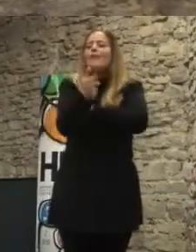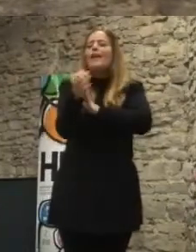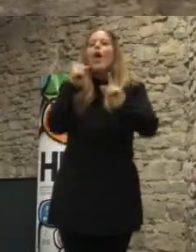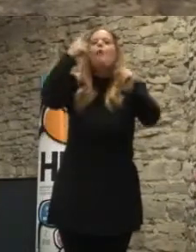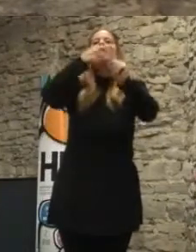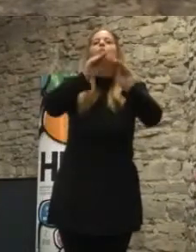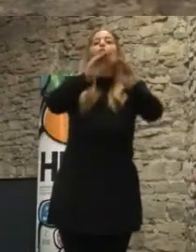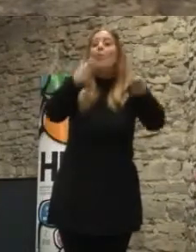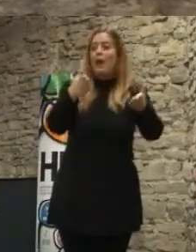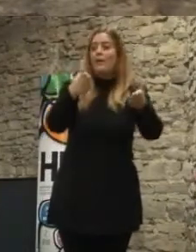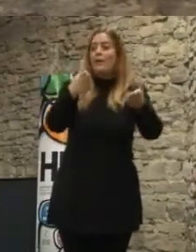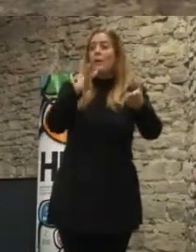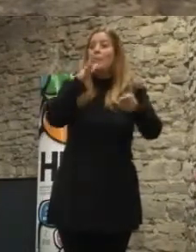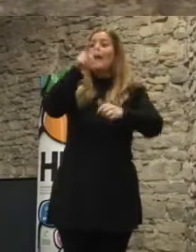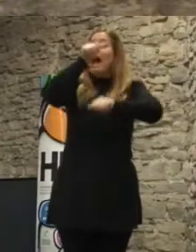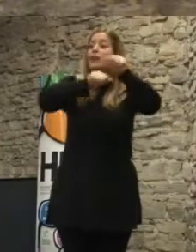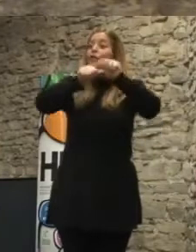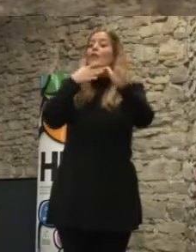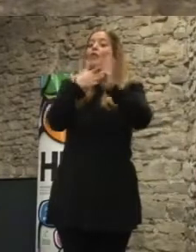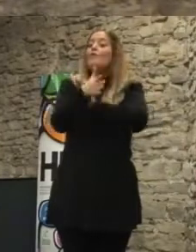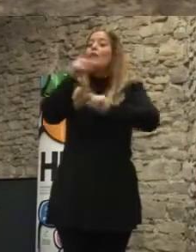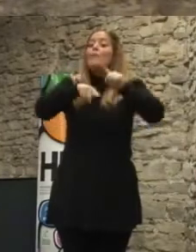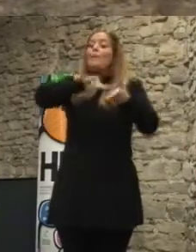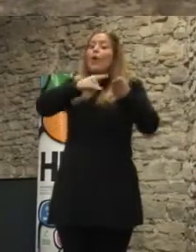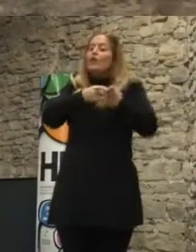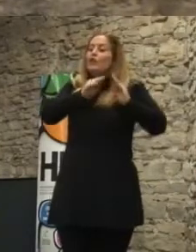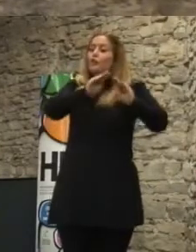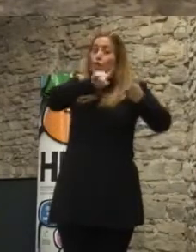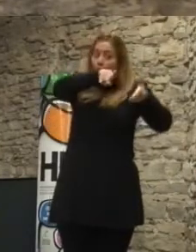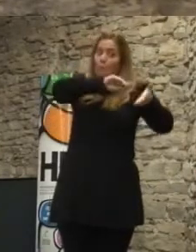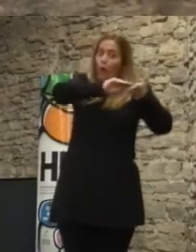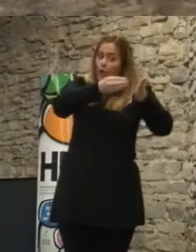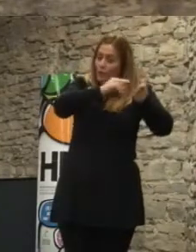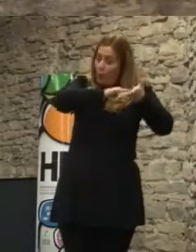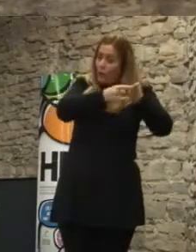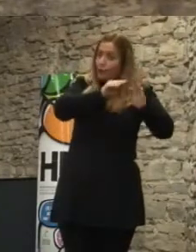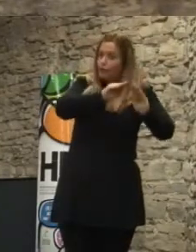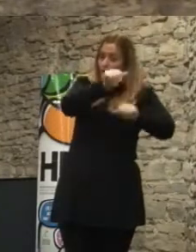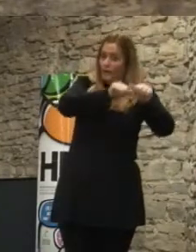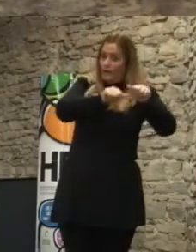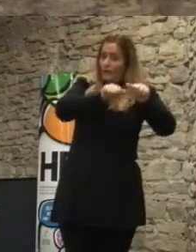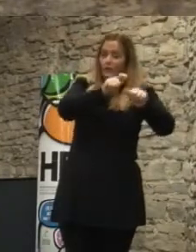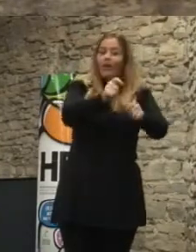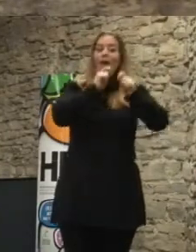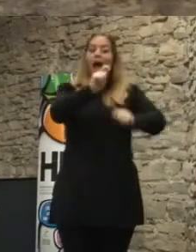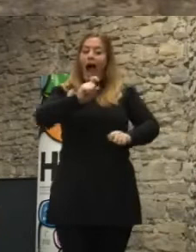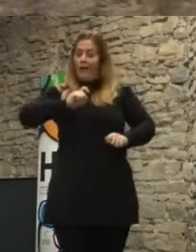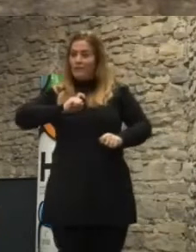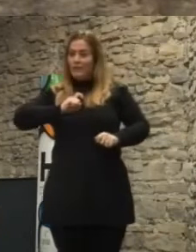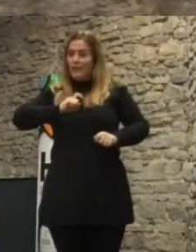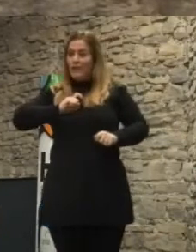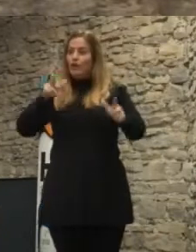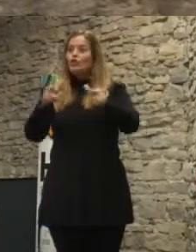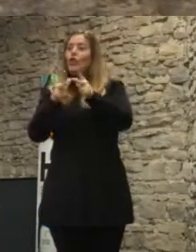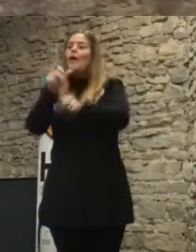el proyecto. Y ese proyecto nos dice qué modelo de sociedad. Y ese proyecto nos dice qué